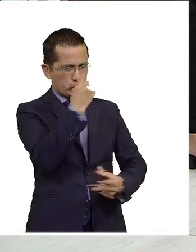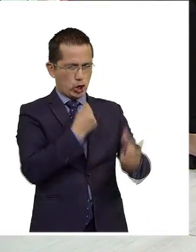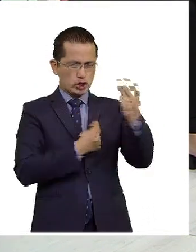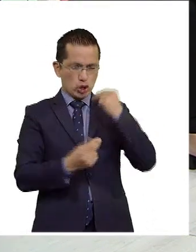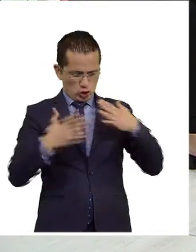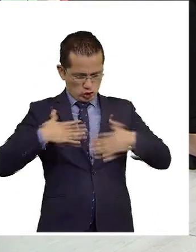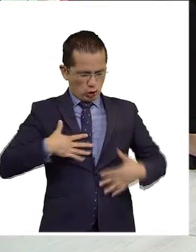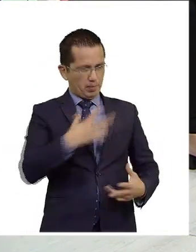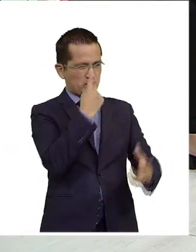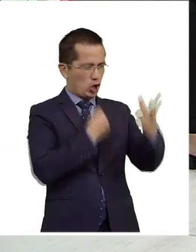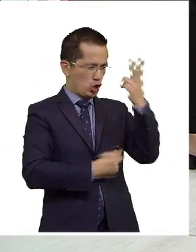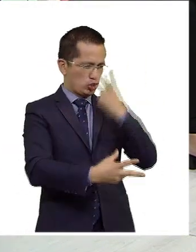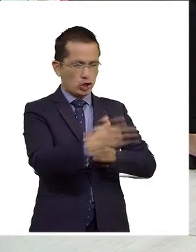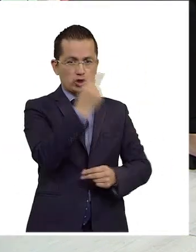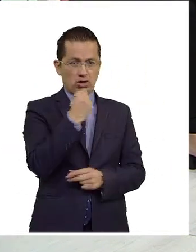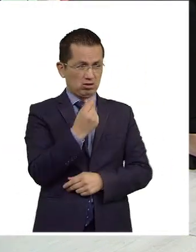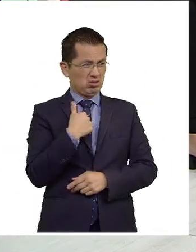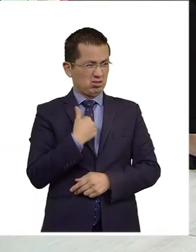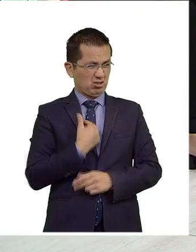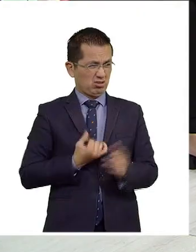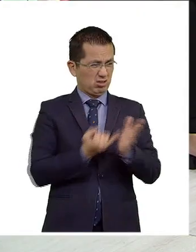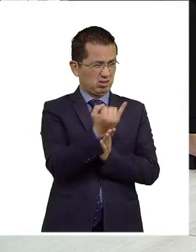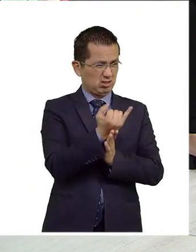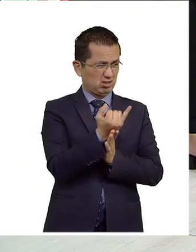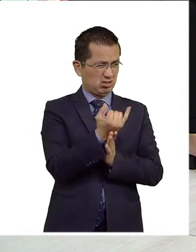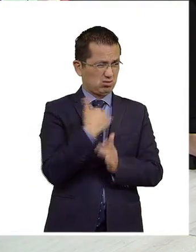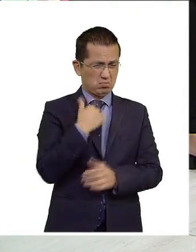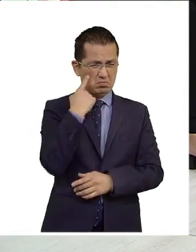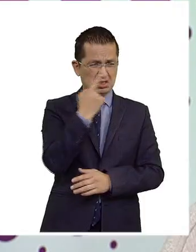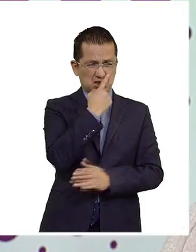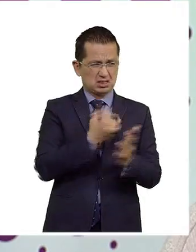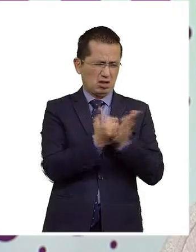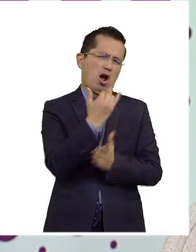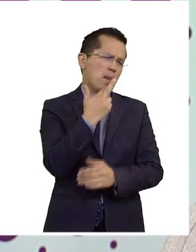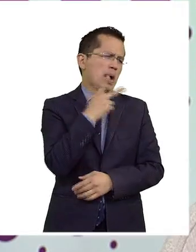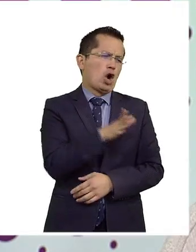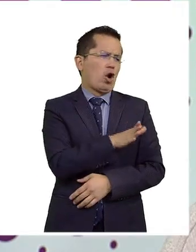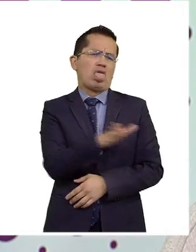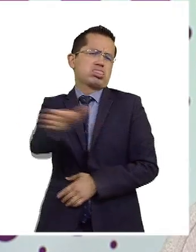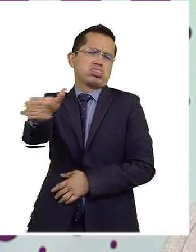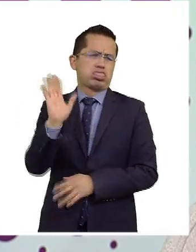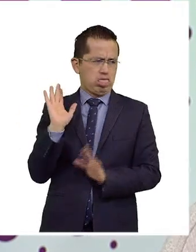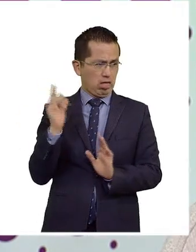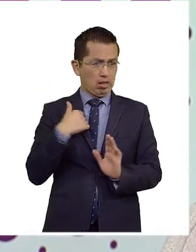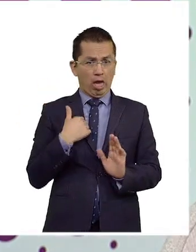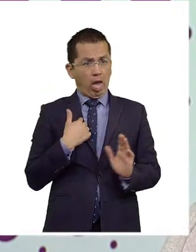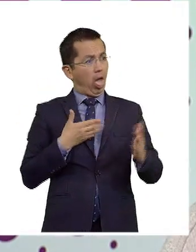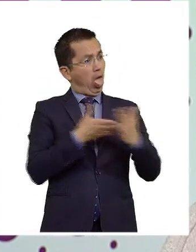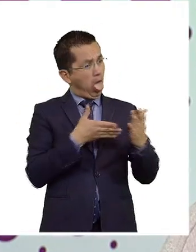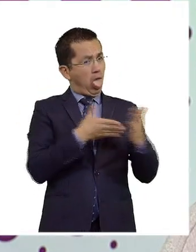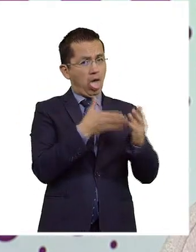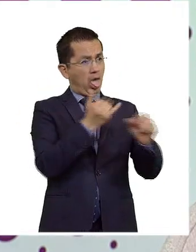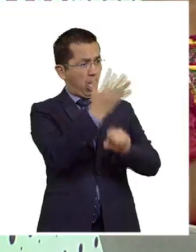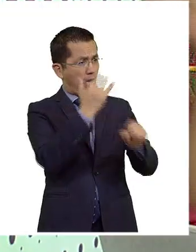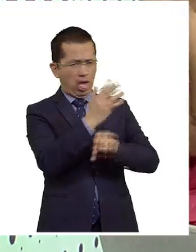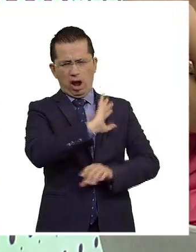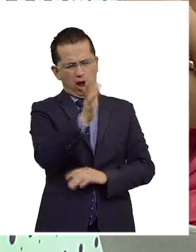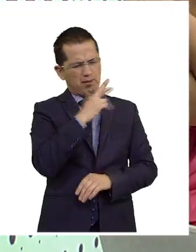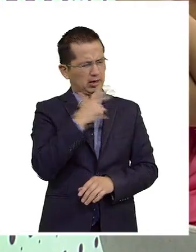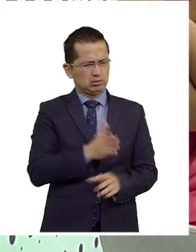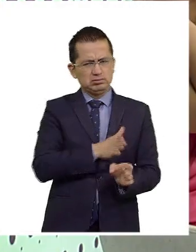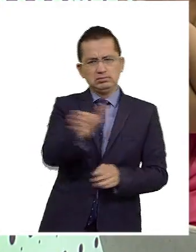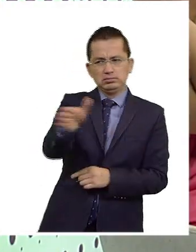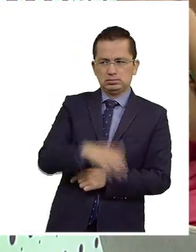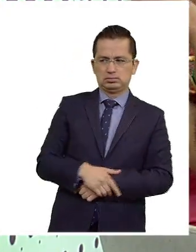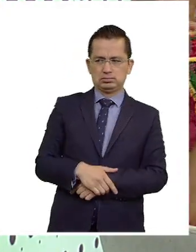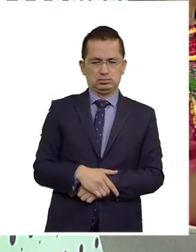si hubiera tenido la oportunidad de elegirlo, seguro lo elijo, ¿no? Claro. ¿Quién quiere meterse en este mundo de discriminación? De que Pues te estén nadie, ¿no? señalando. Ese es un